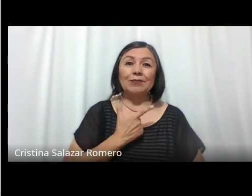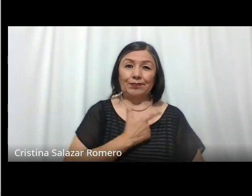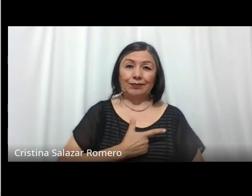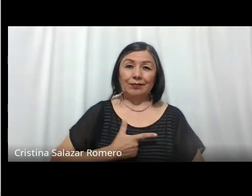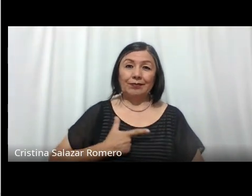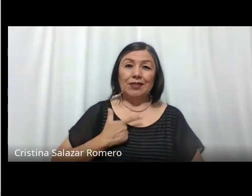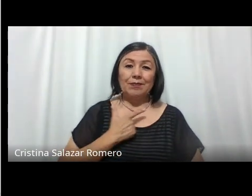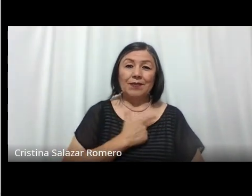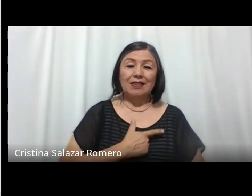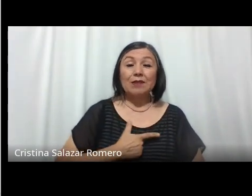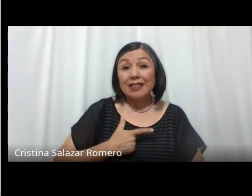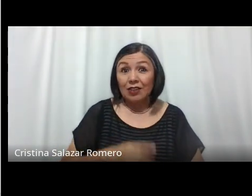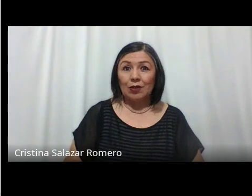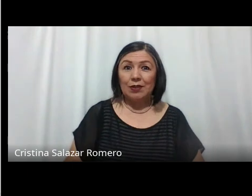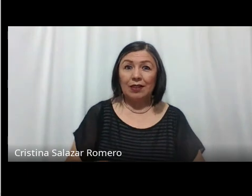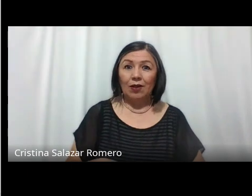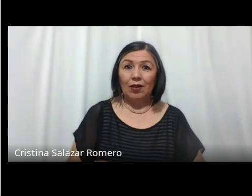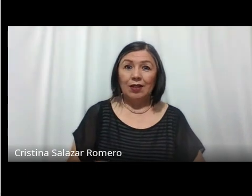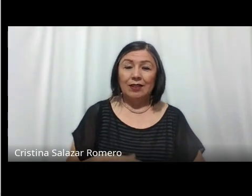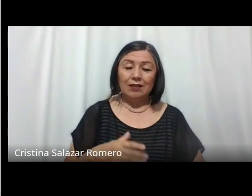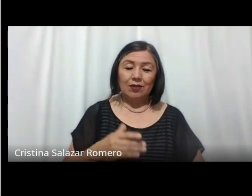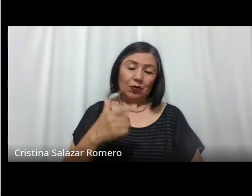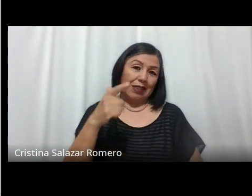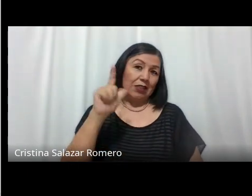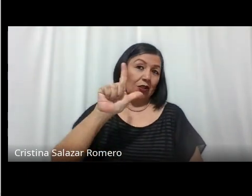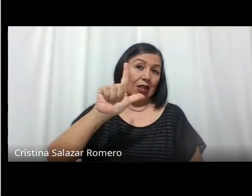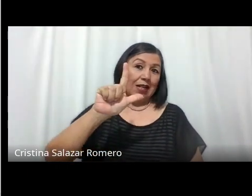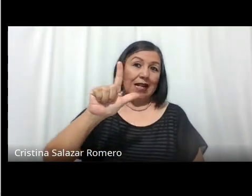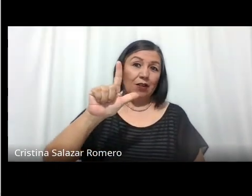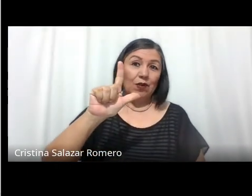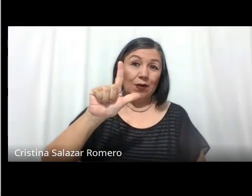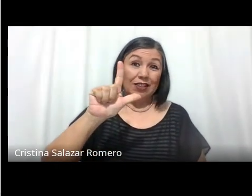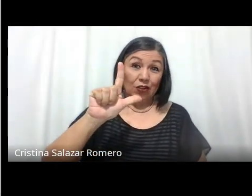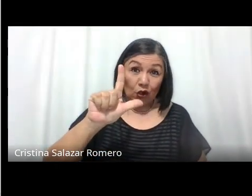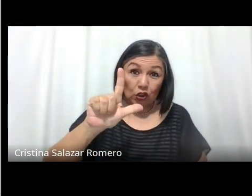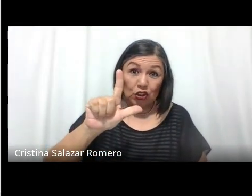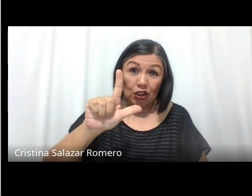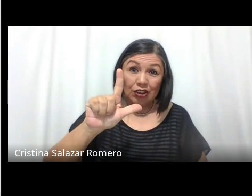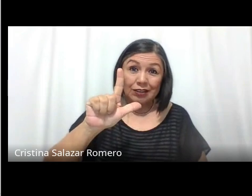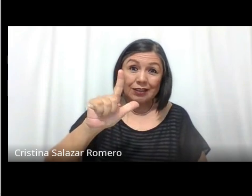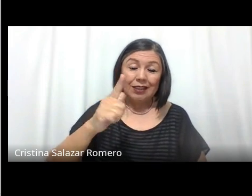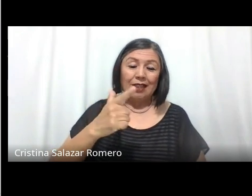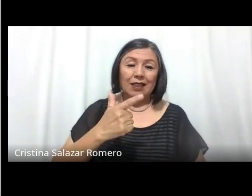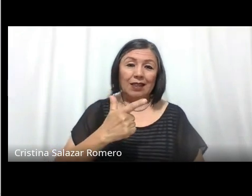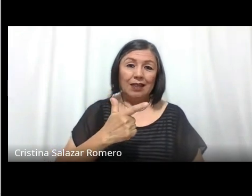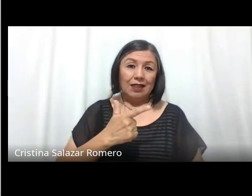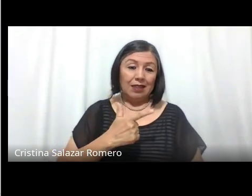gustar, ¿sí? Este es mi signo lingüístico, ¿sí? Utilizo la configuración 8,